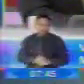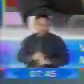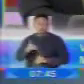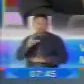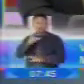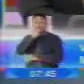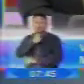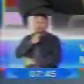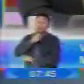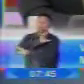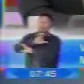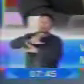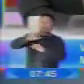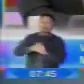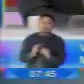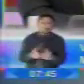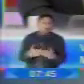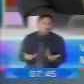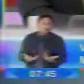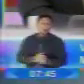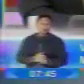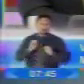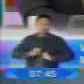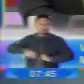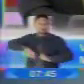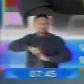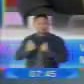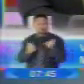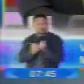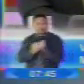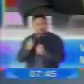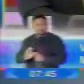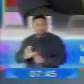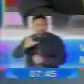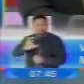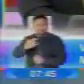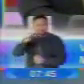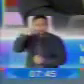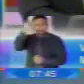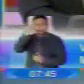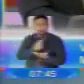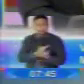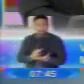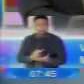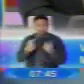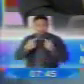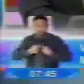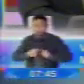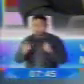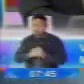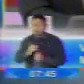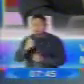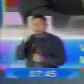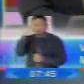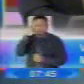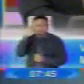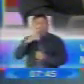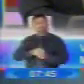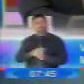exposiciones, teatro, etcétera, etcétera. Para ello lanzamos una línea de fomento la próxima semana, para pensar